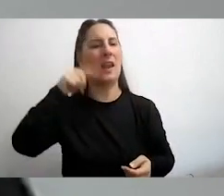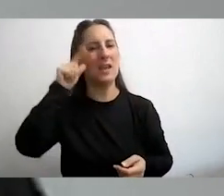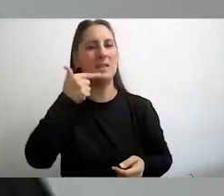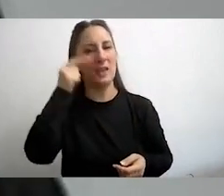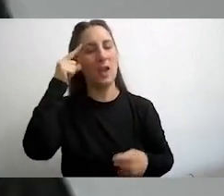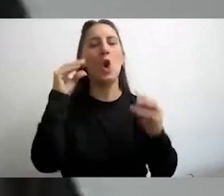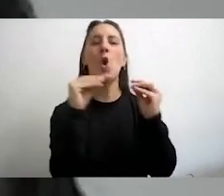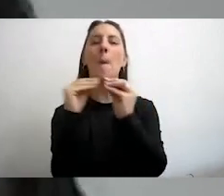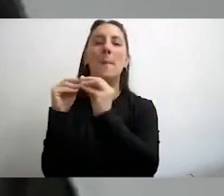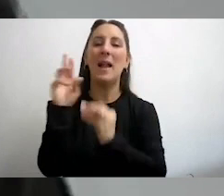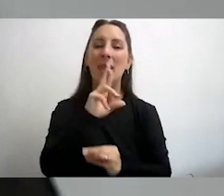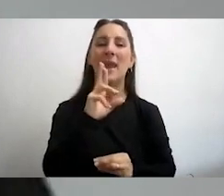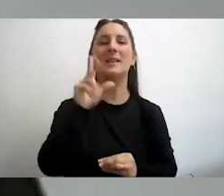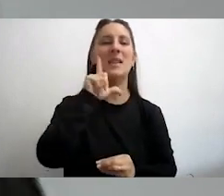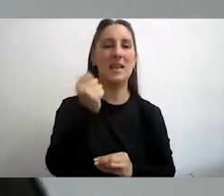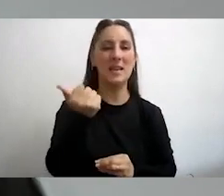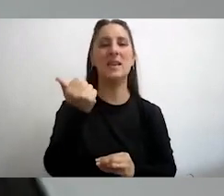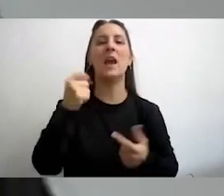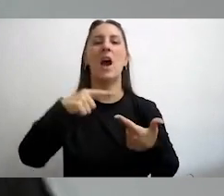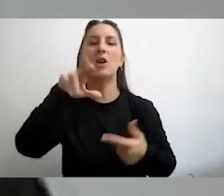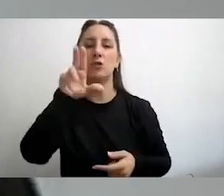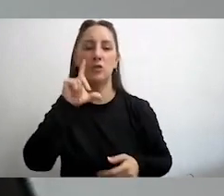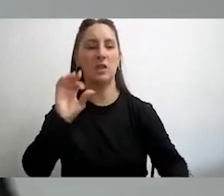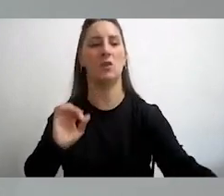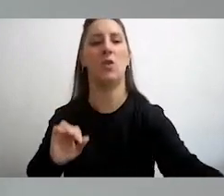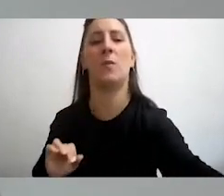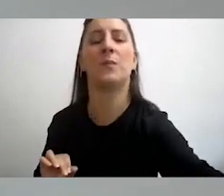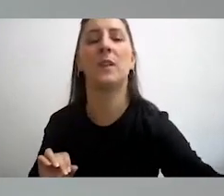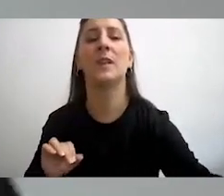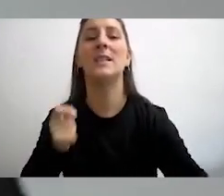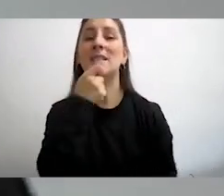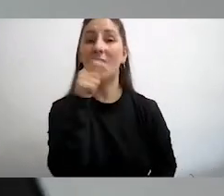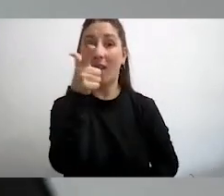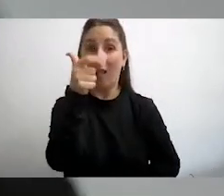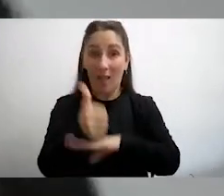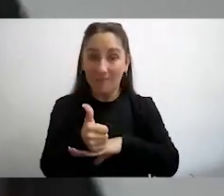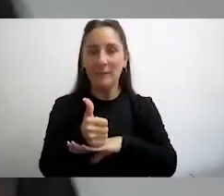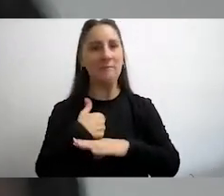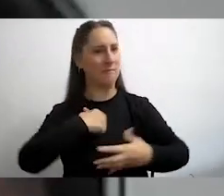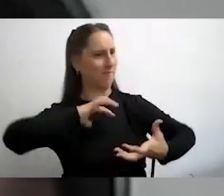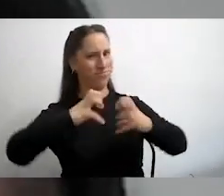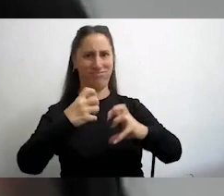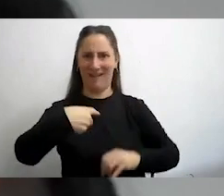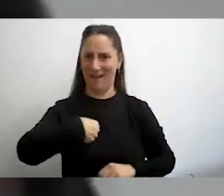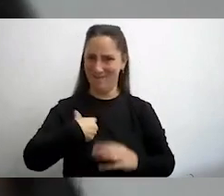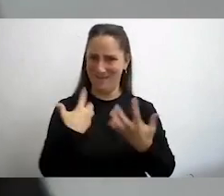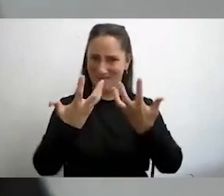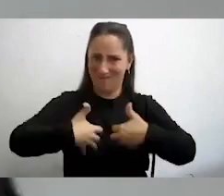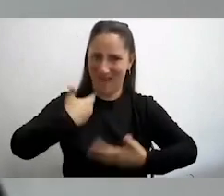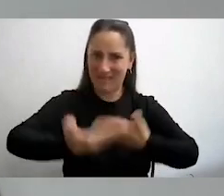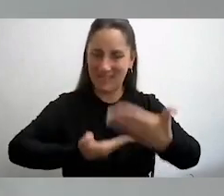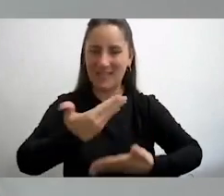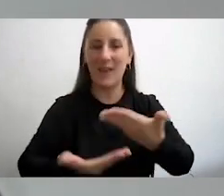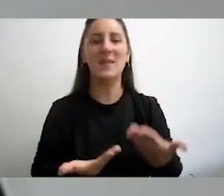compañeras Lía Herrera y Rocío Alba, que sin ellas también sería muy complicado todo, como por supuesto, como siempre,